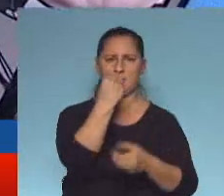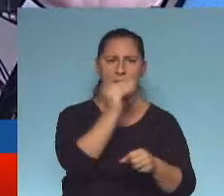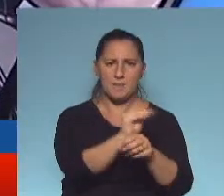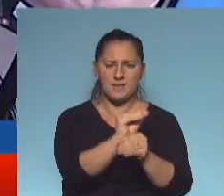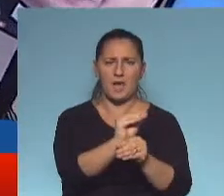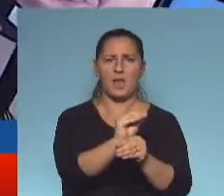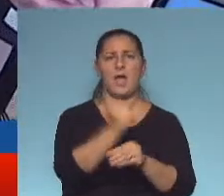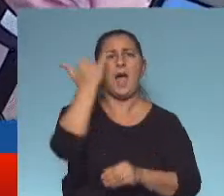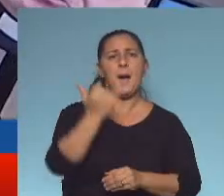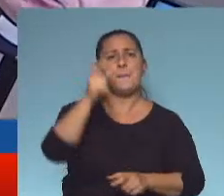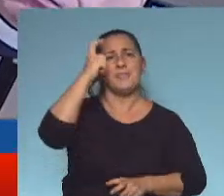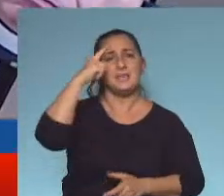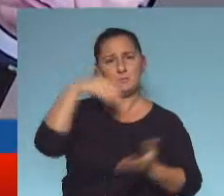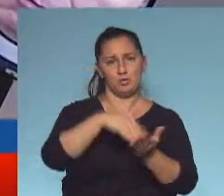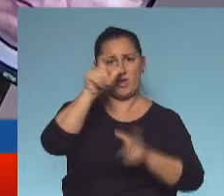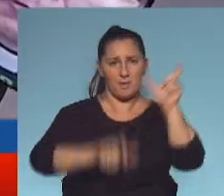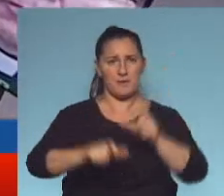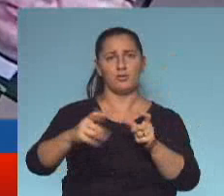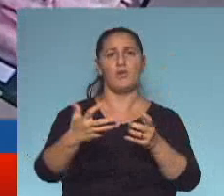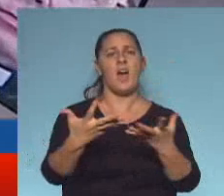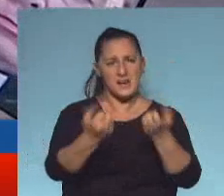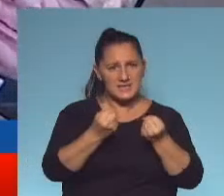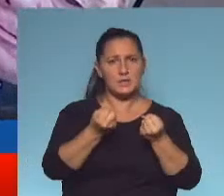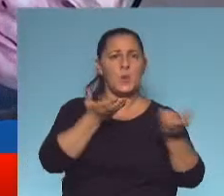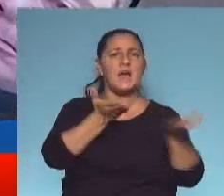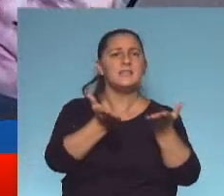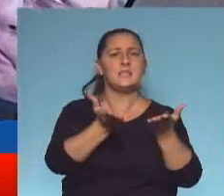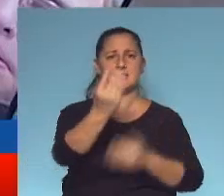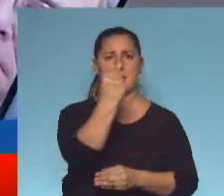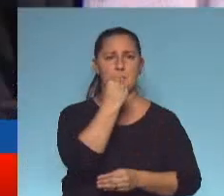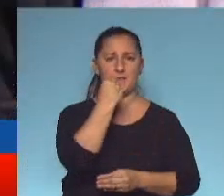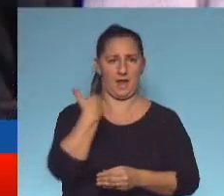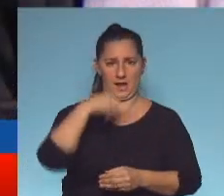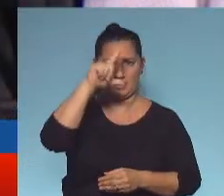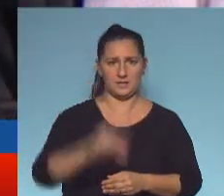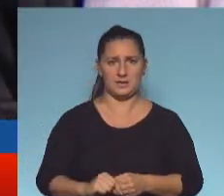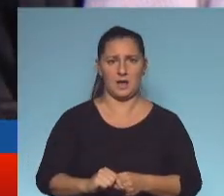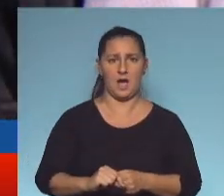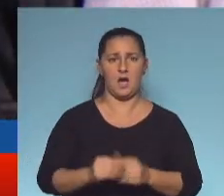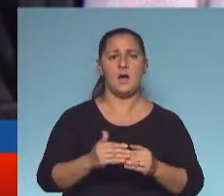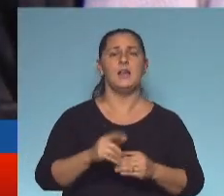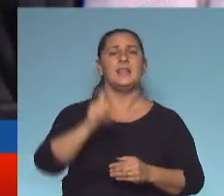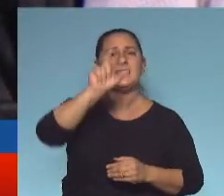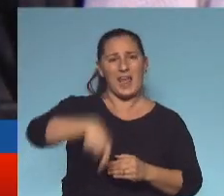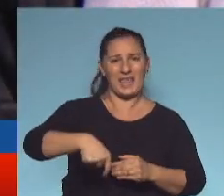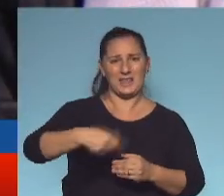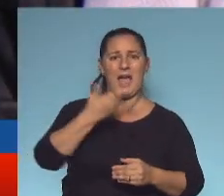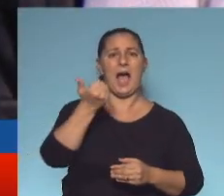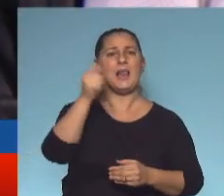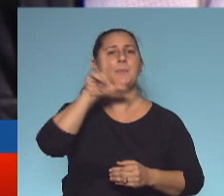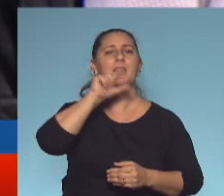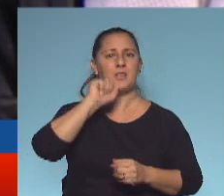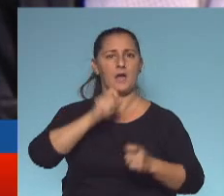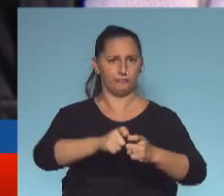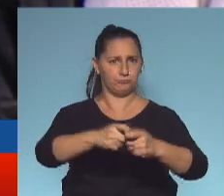Hay 10 millones de personas que reciben asistencia alimentaria en la Argentina. Se ha extendido la tarjeta alimentaria, pero